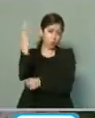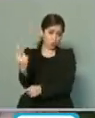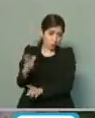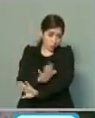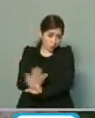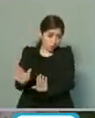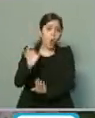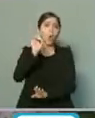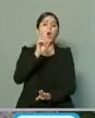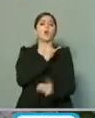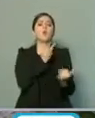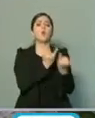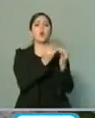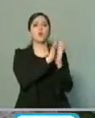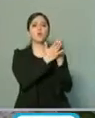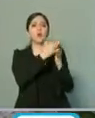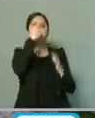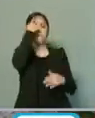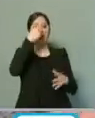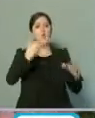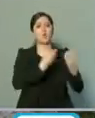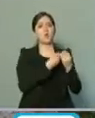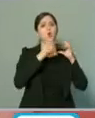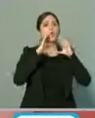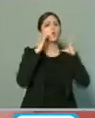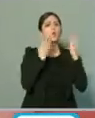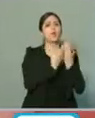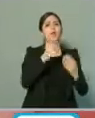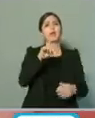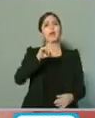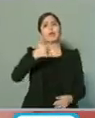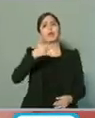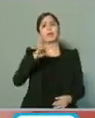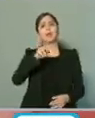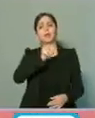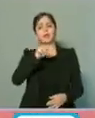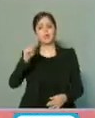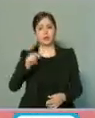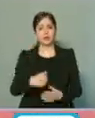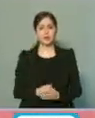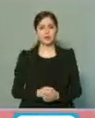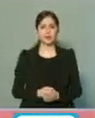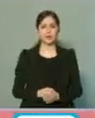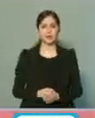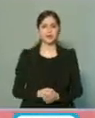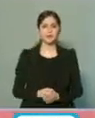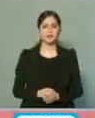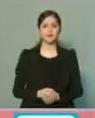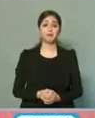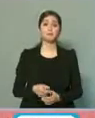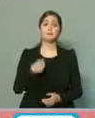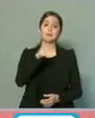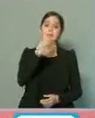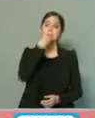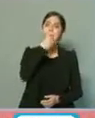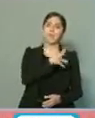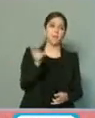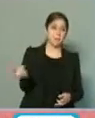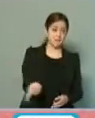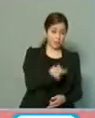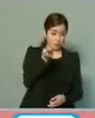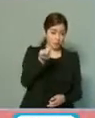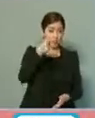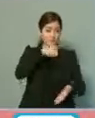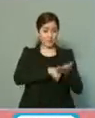existen las versiones para la comunidad LGBTI? Me encanta que hagas esta pregunta, Enrique, porque la verdad es que el Kama Sutra ha crecido tanto en cuanto a